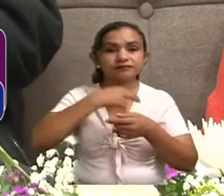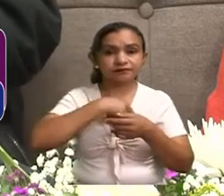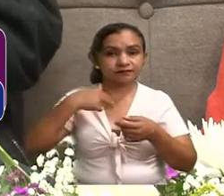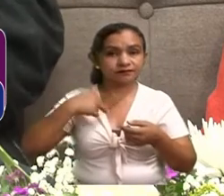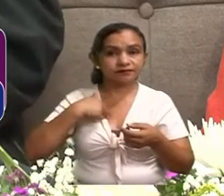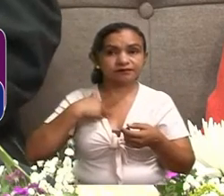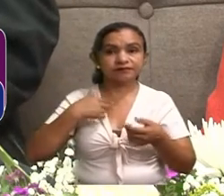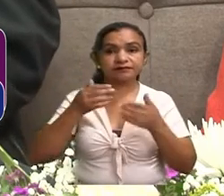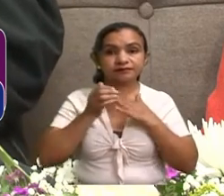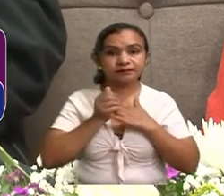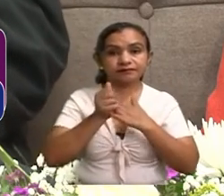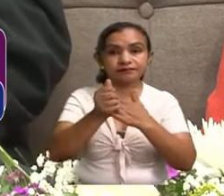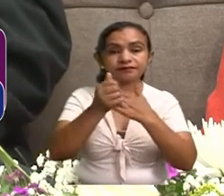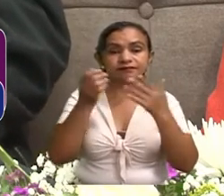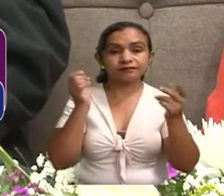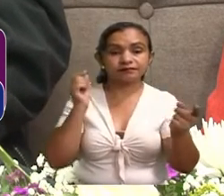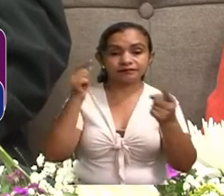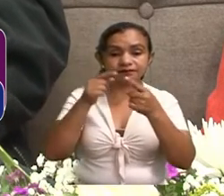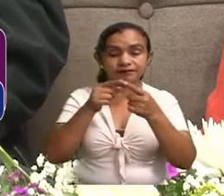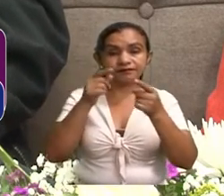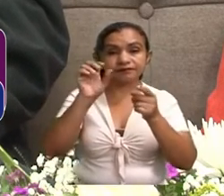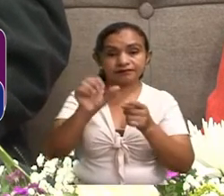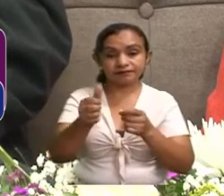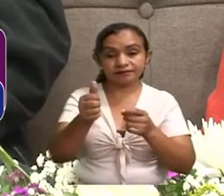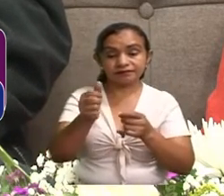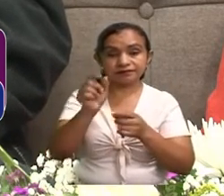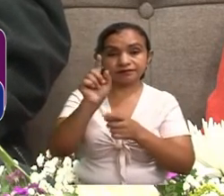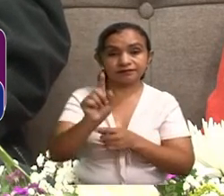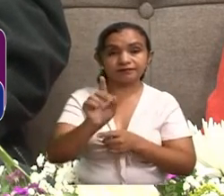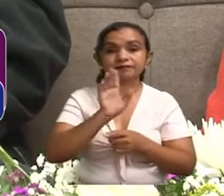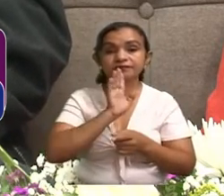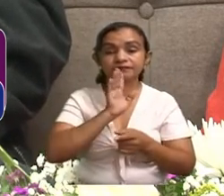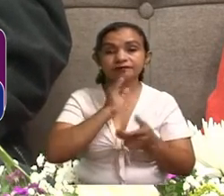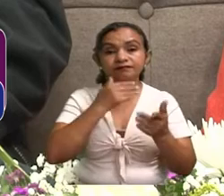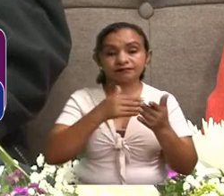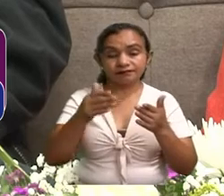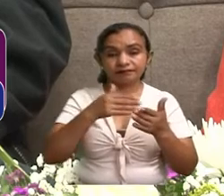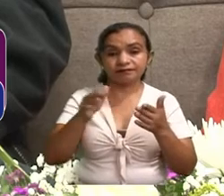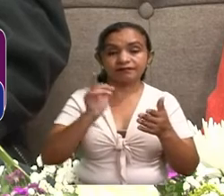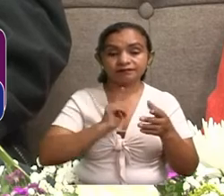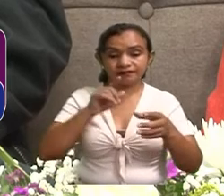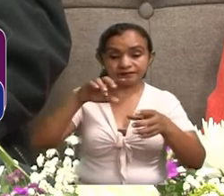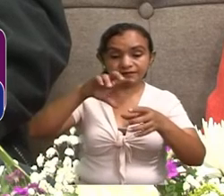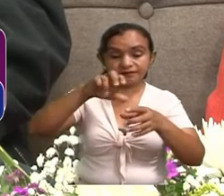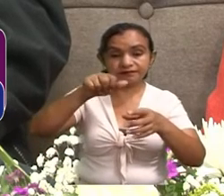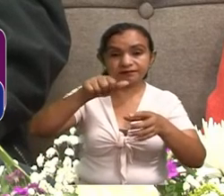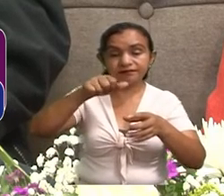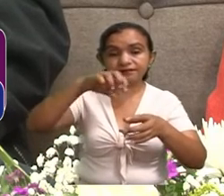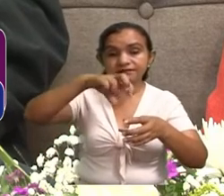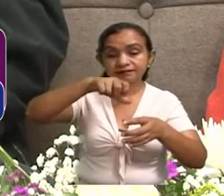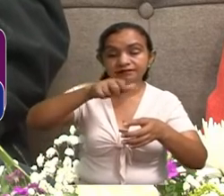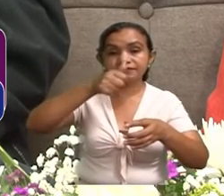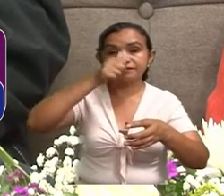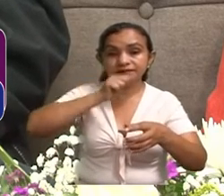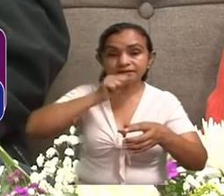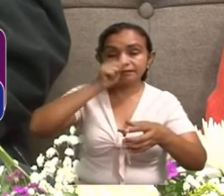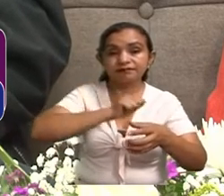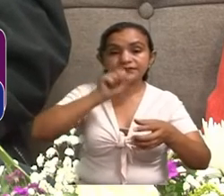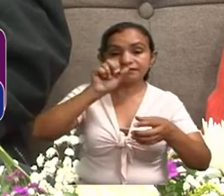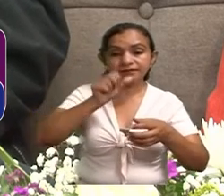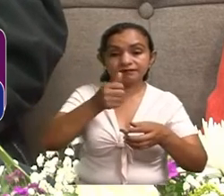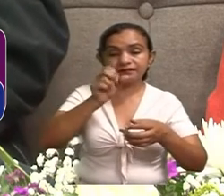eso está alineado al objetivo 6.1, que habla del acceso del agua, el 6.2, el acceso al saneamiento,